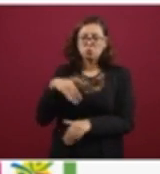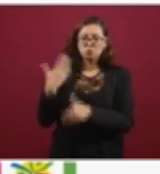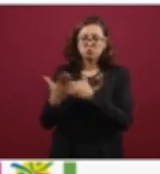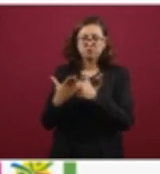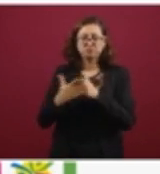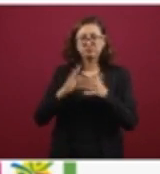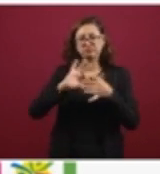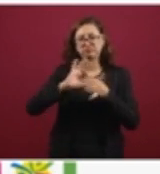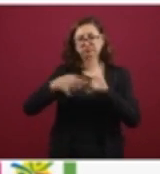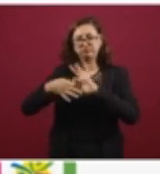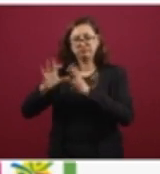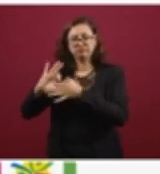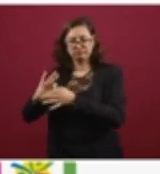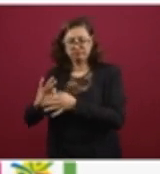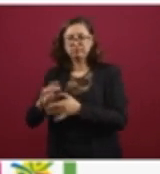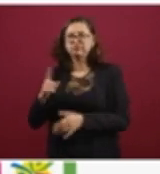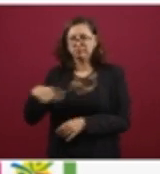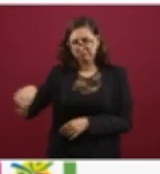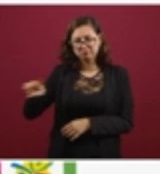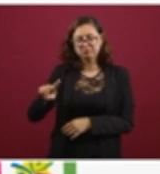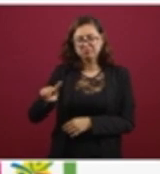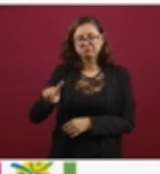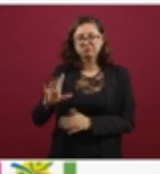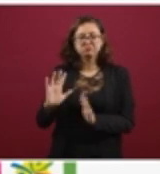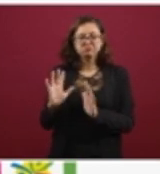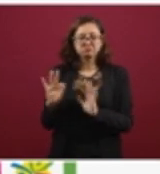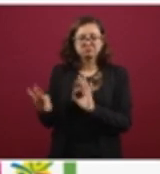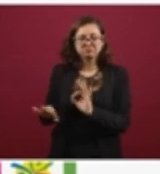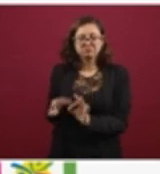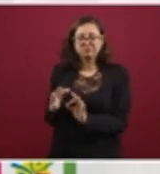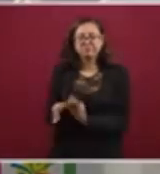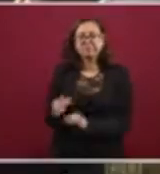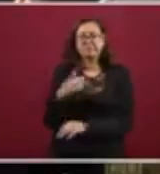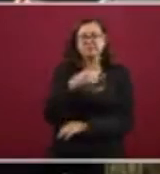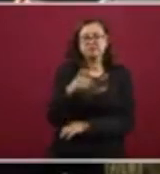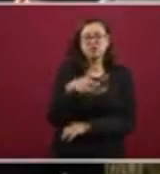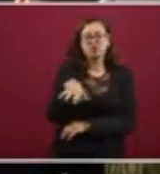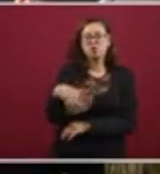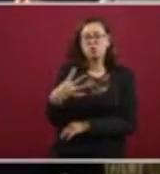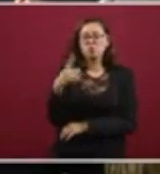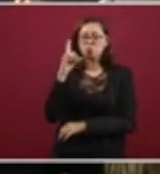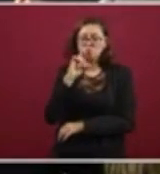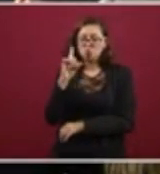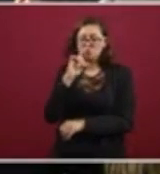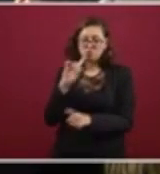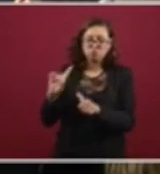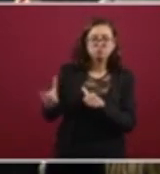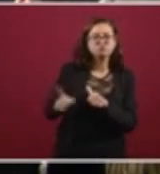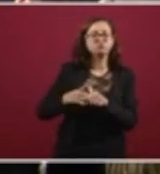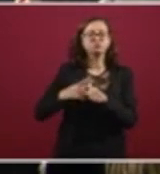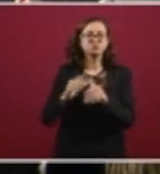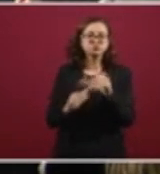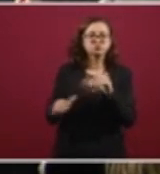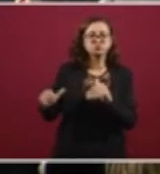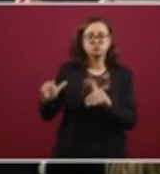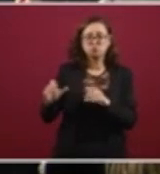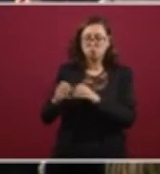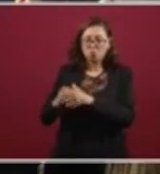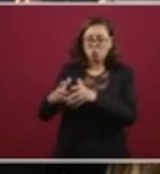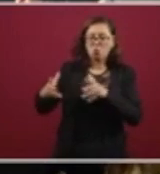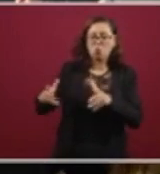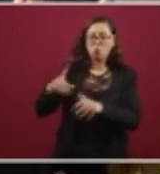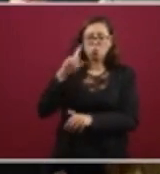Olímpicos. Estos, como los marca ahí, son 114 mujeres. Prepondera otra vez el papel de las mujeres en esos